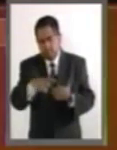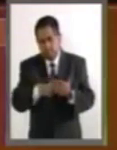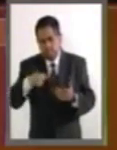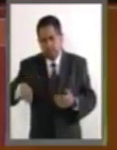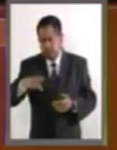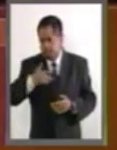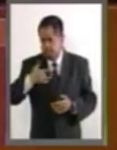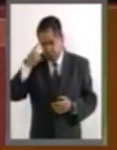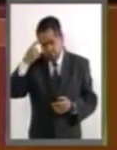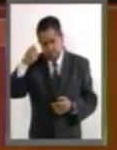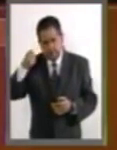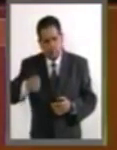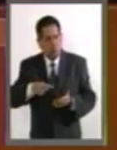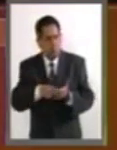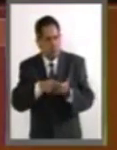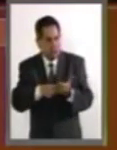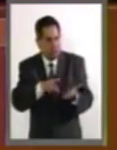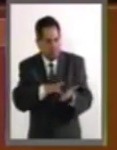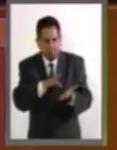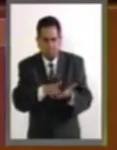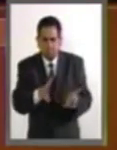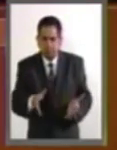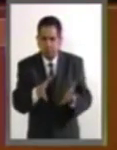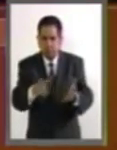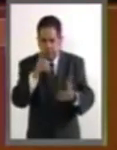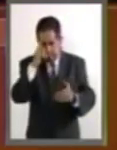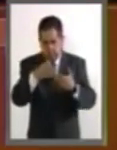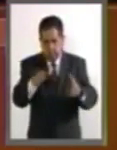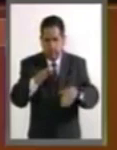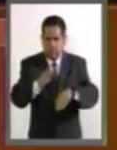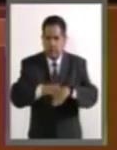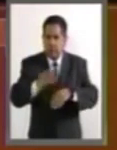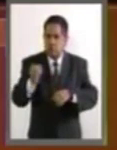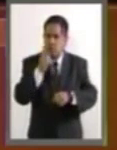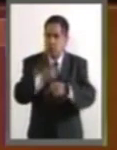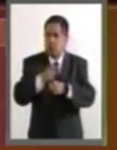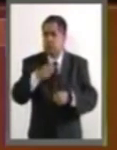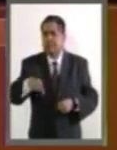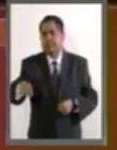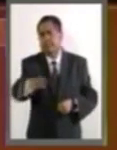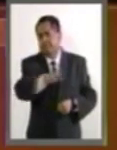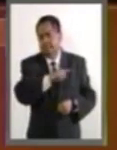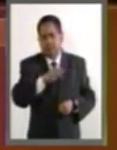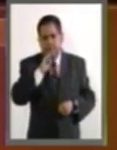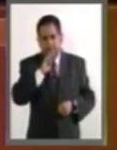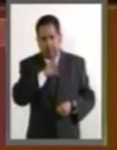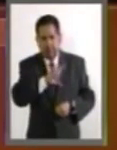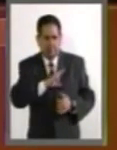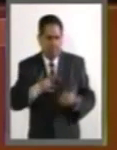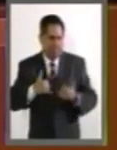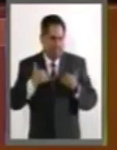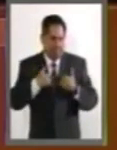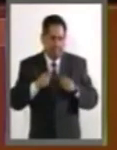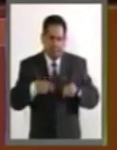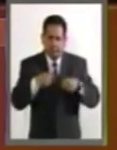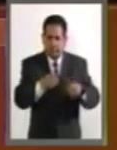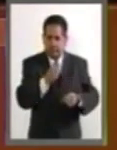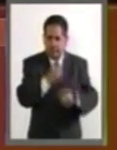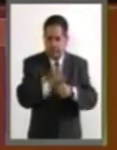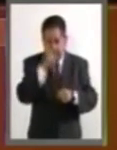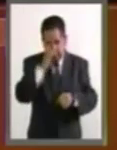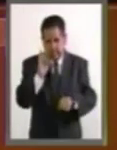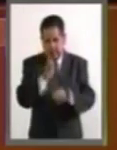estamos convencidos que con ello contribuiremos a brindar más y mejores oportunidades a las madres adolescentes y sobre todo a